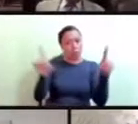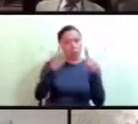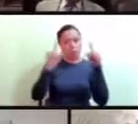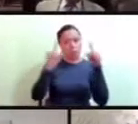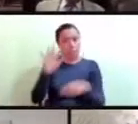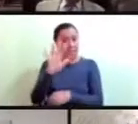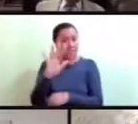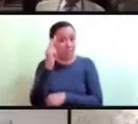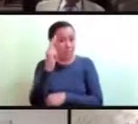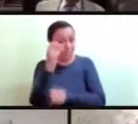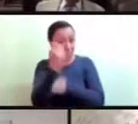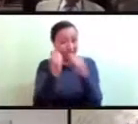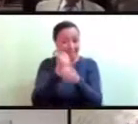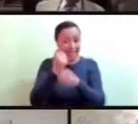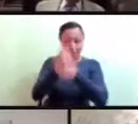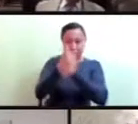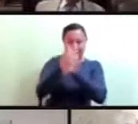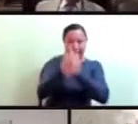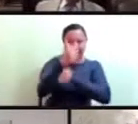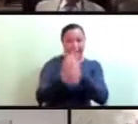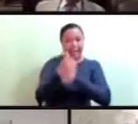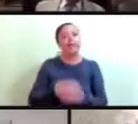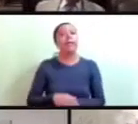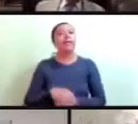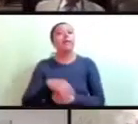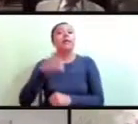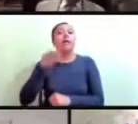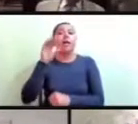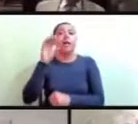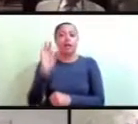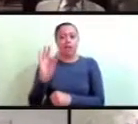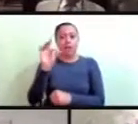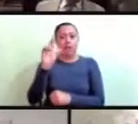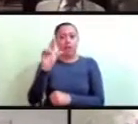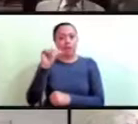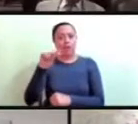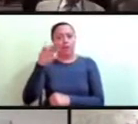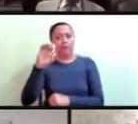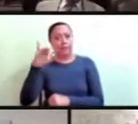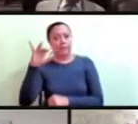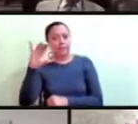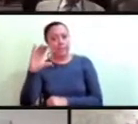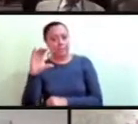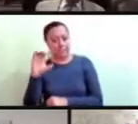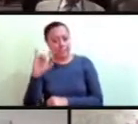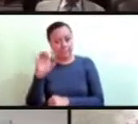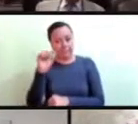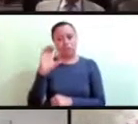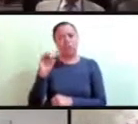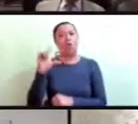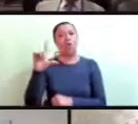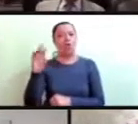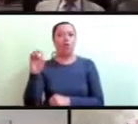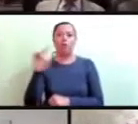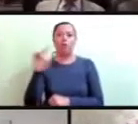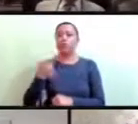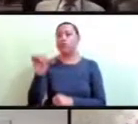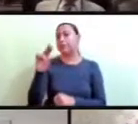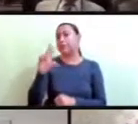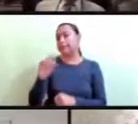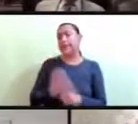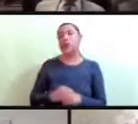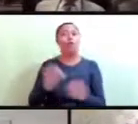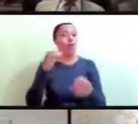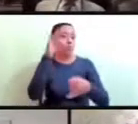artística, a Fernando Francisco Lozano Rodríguez. Y finalmente, en patrimonio cultural, al Colegio de